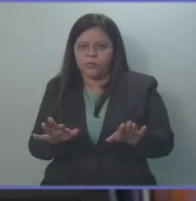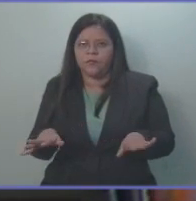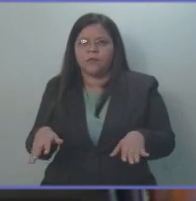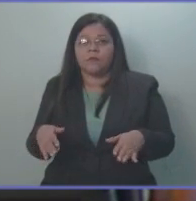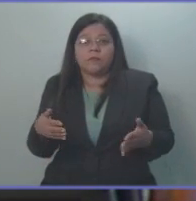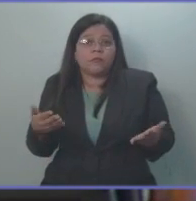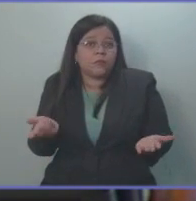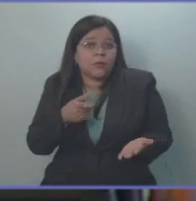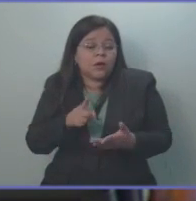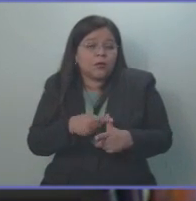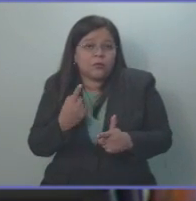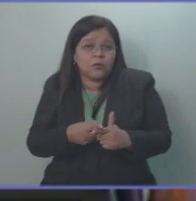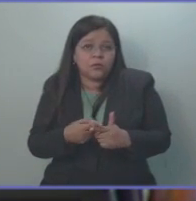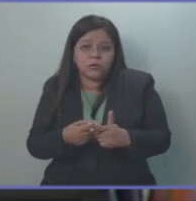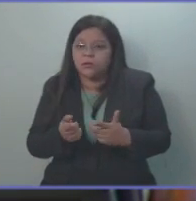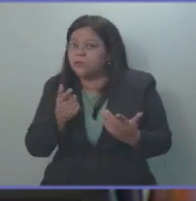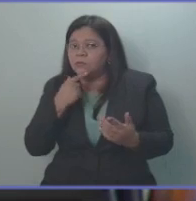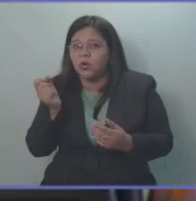la comisión.